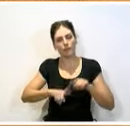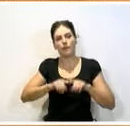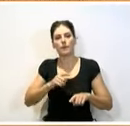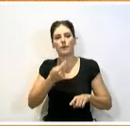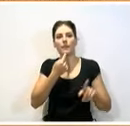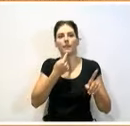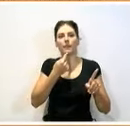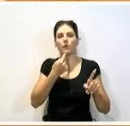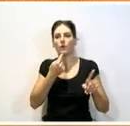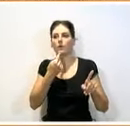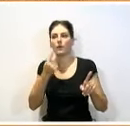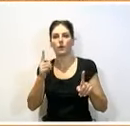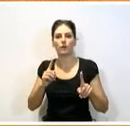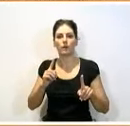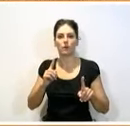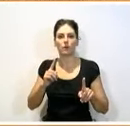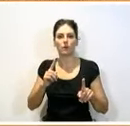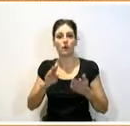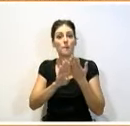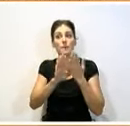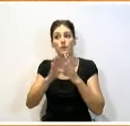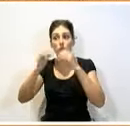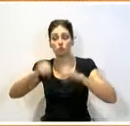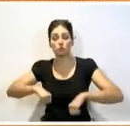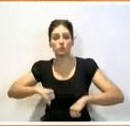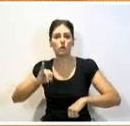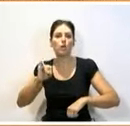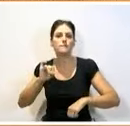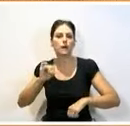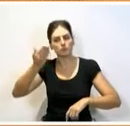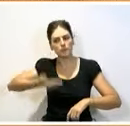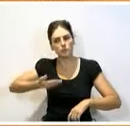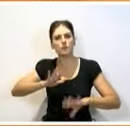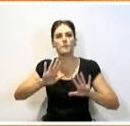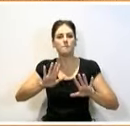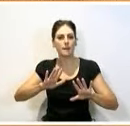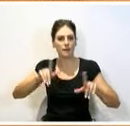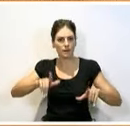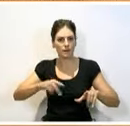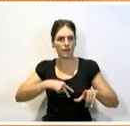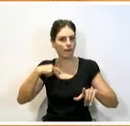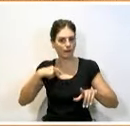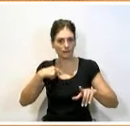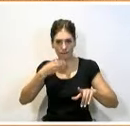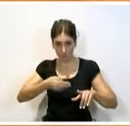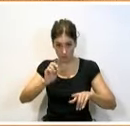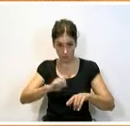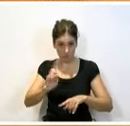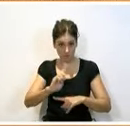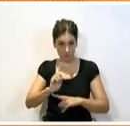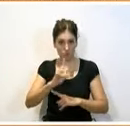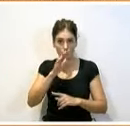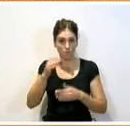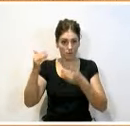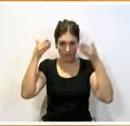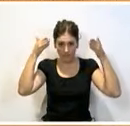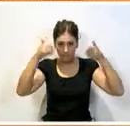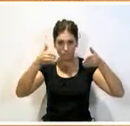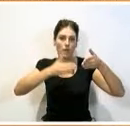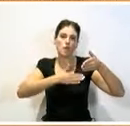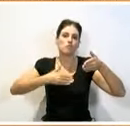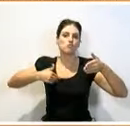Yagüe, por consenso con los vecinos, por cierto, es importante, pero que la interpelación tenga el nombre de general no es importante y puedo luego reenfocarla como yo